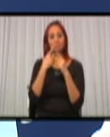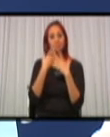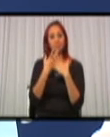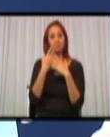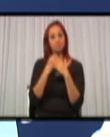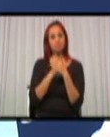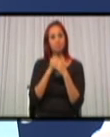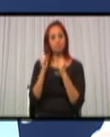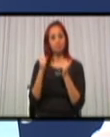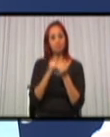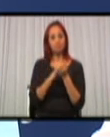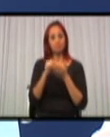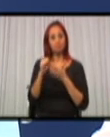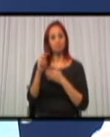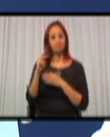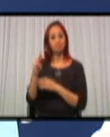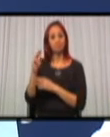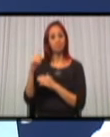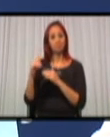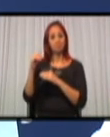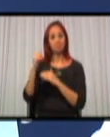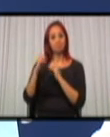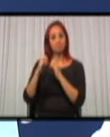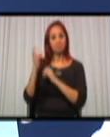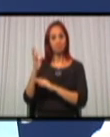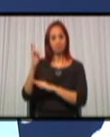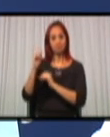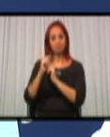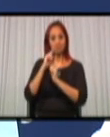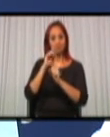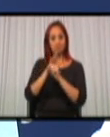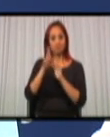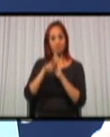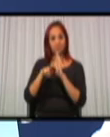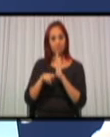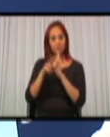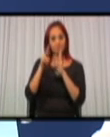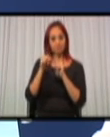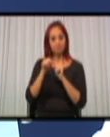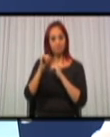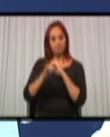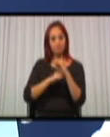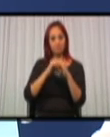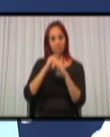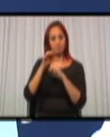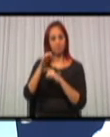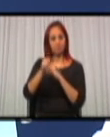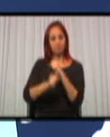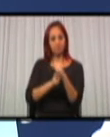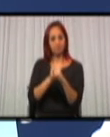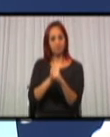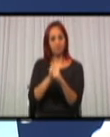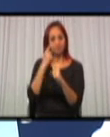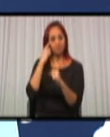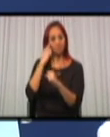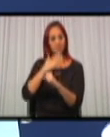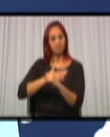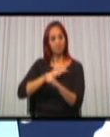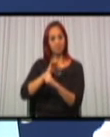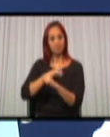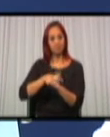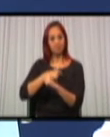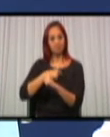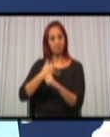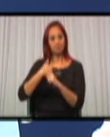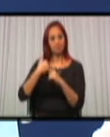Mateo a nivel nacional es la número 17 con el cumplimiento de las normas contables internacionales para el otro año. Para mí, como alcalde,